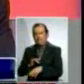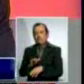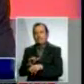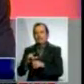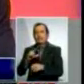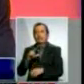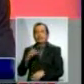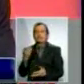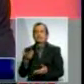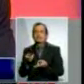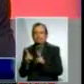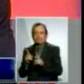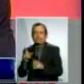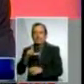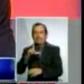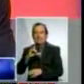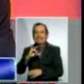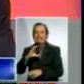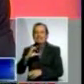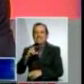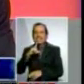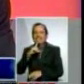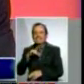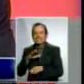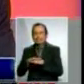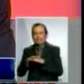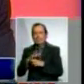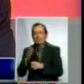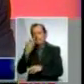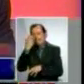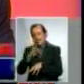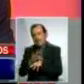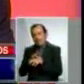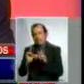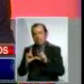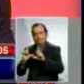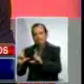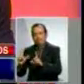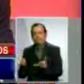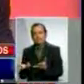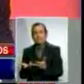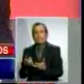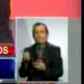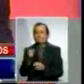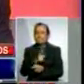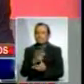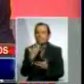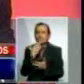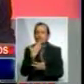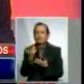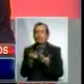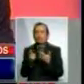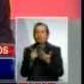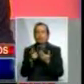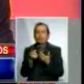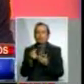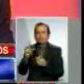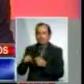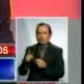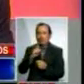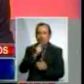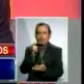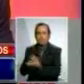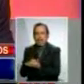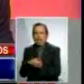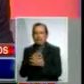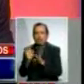por lo tanto me parece que deberíamos ser un poquito más respetuoso de esas personas que se sienten legítimamente que el sistema de salud privado no los cubre y no los